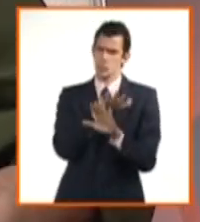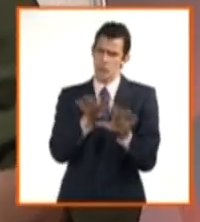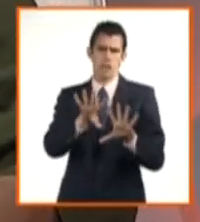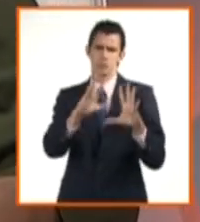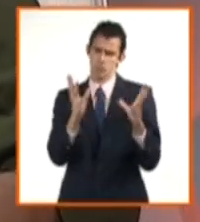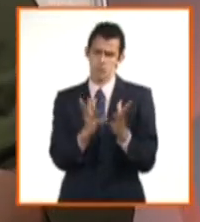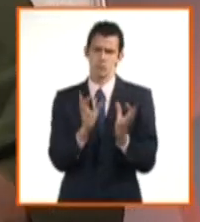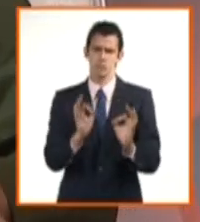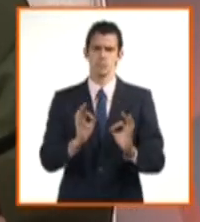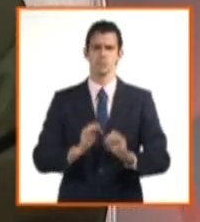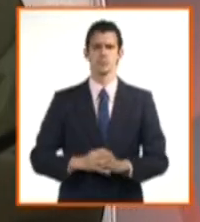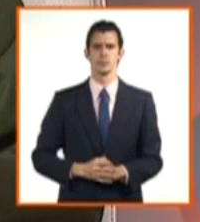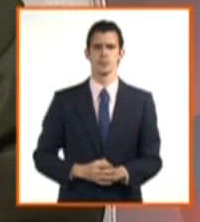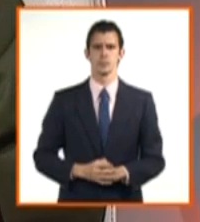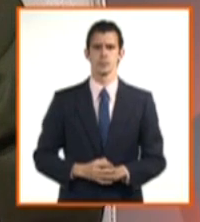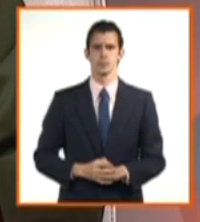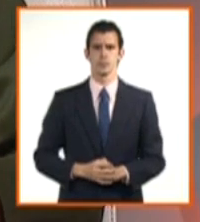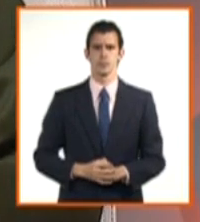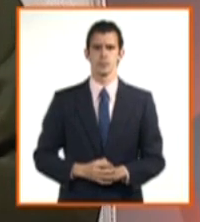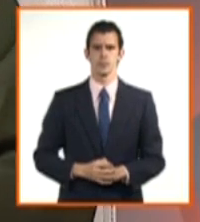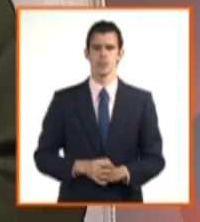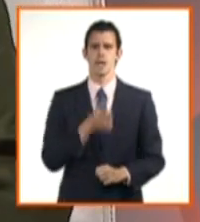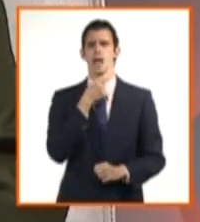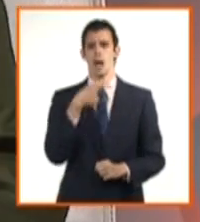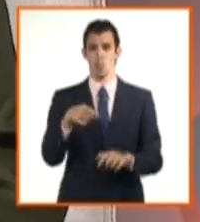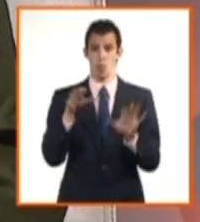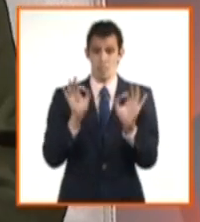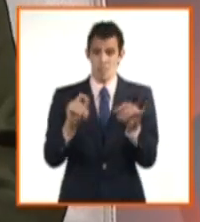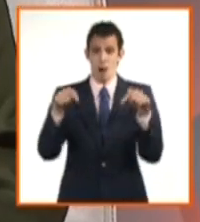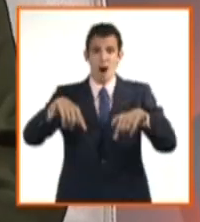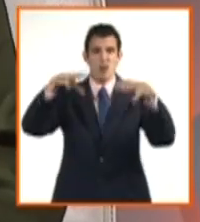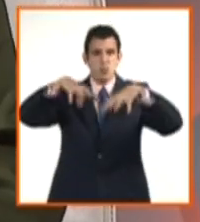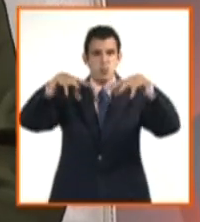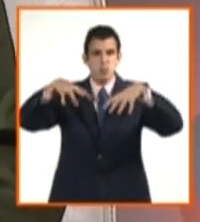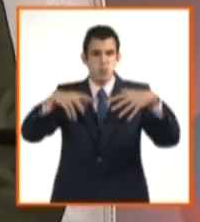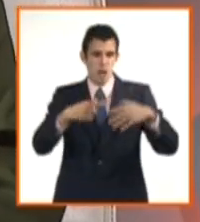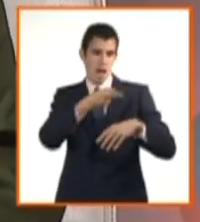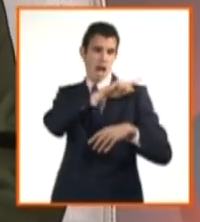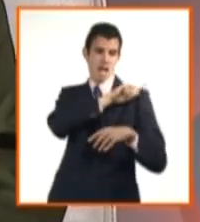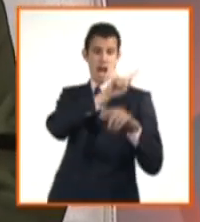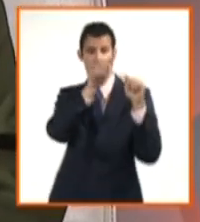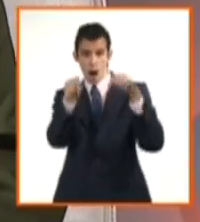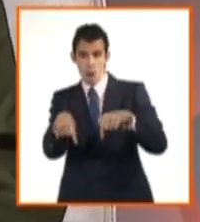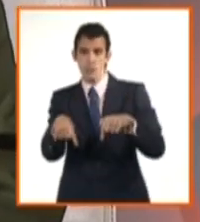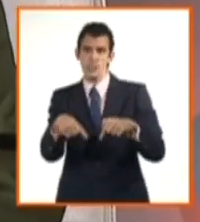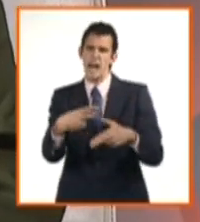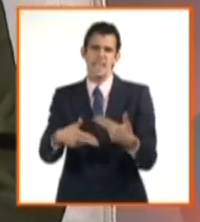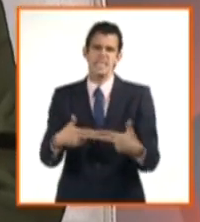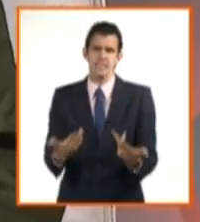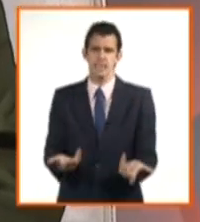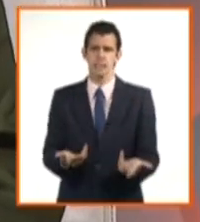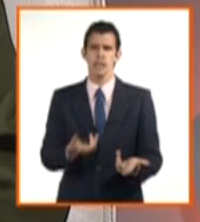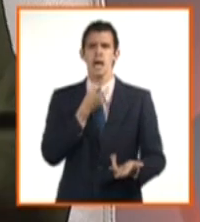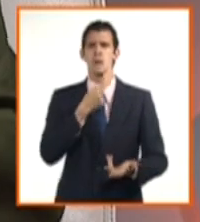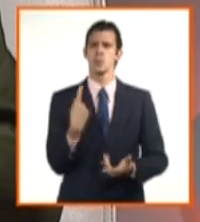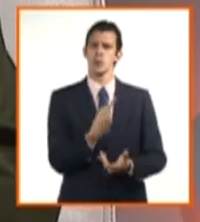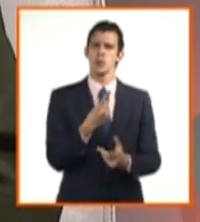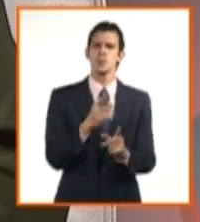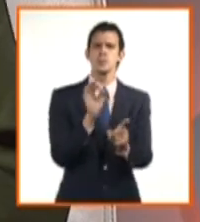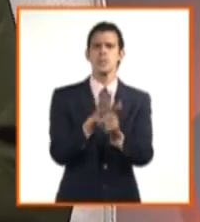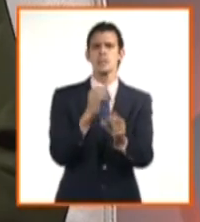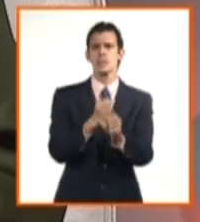manejo de este evento hemos trabajado a partir de una visual esta temprana que se elaboró el 1º de junio esto ha sido